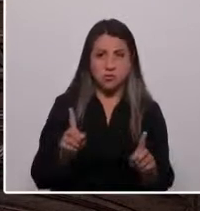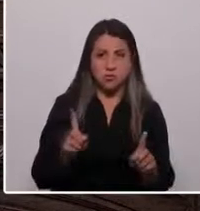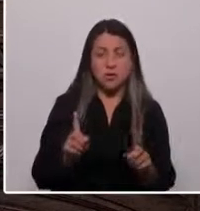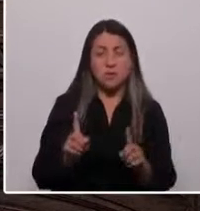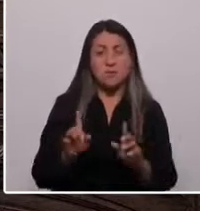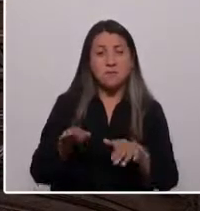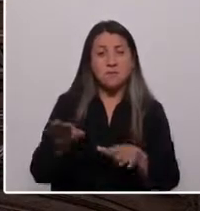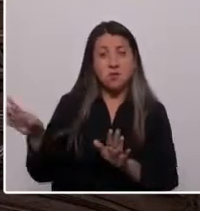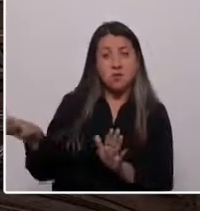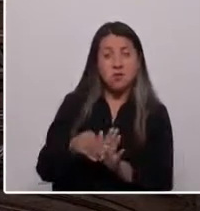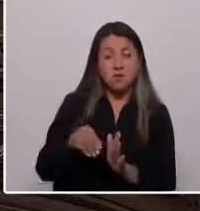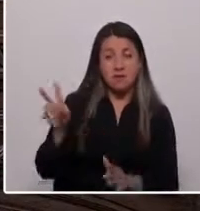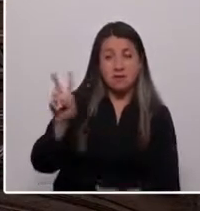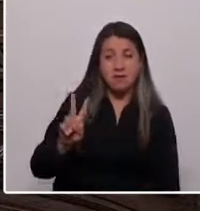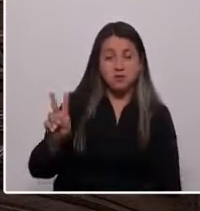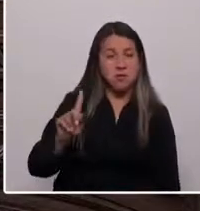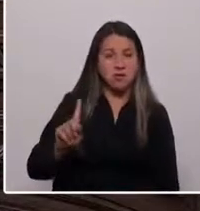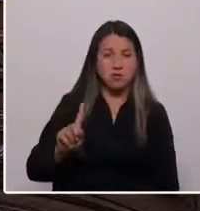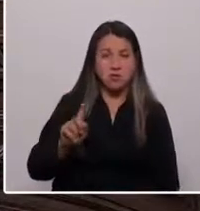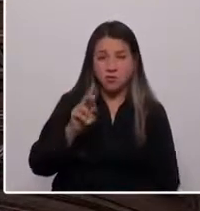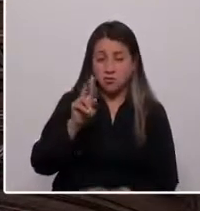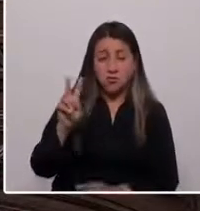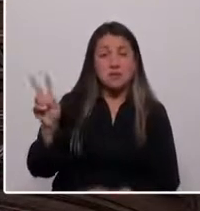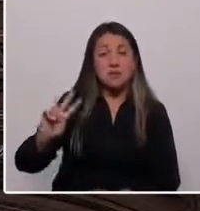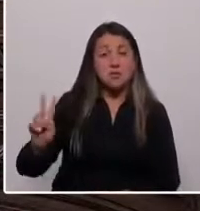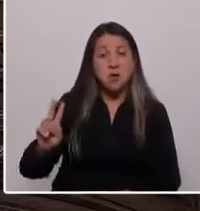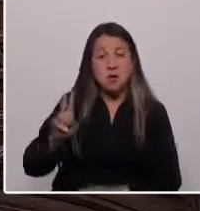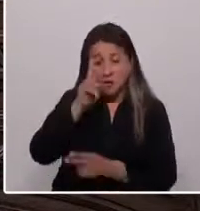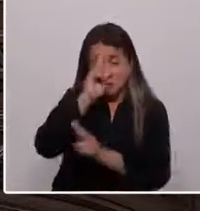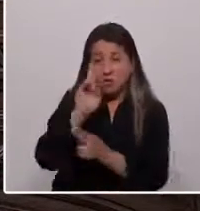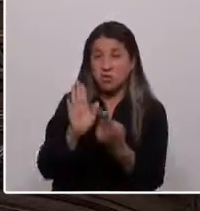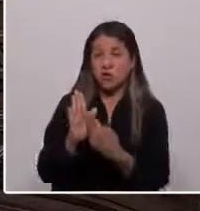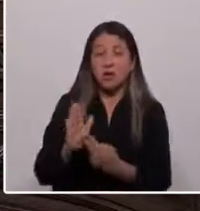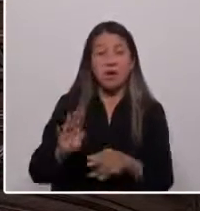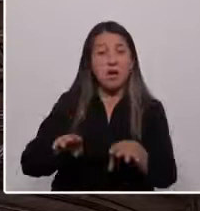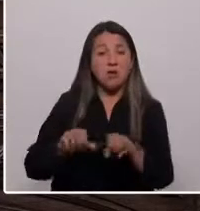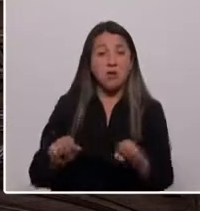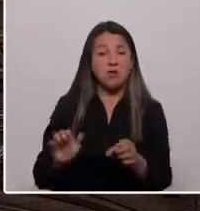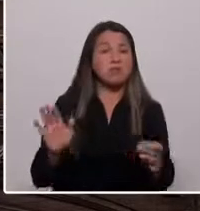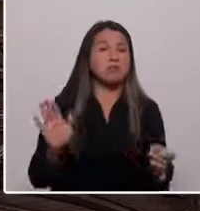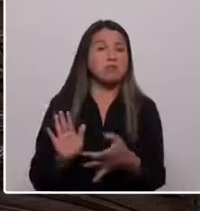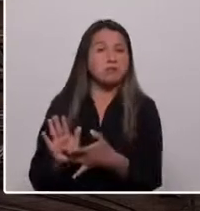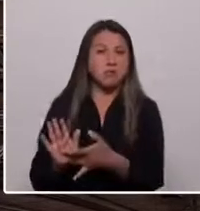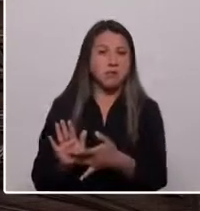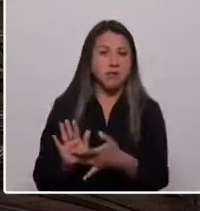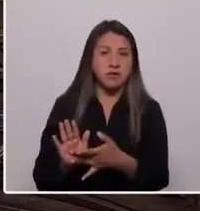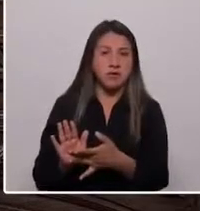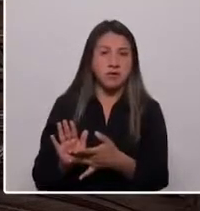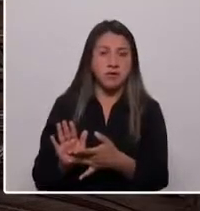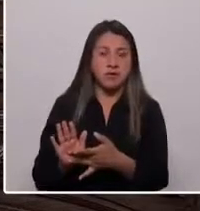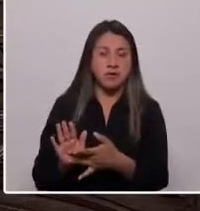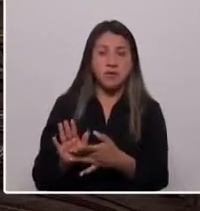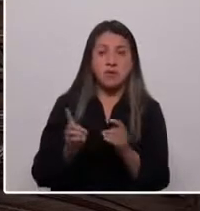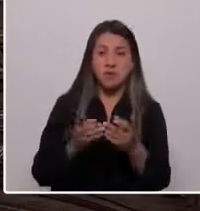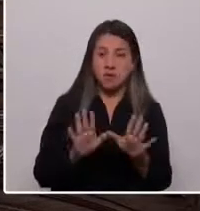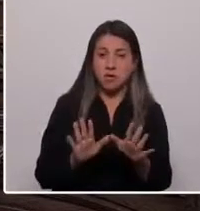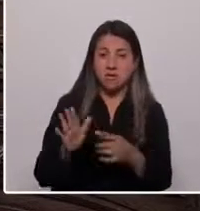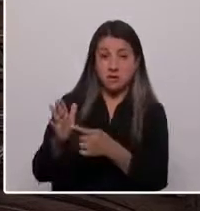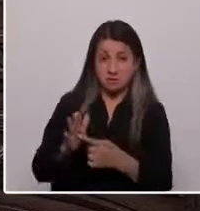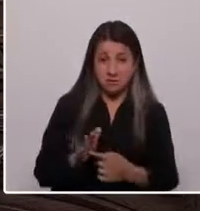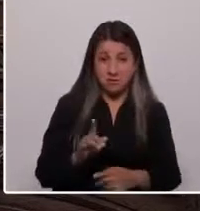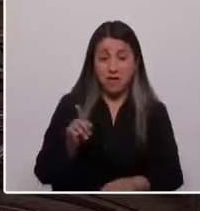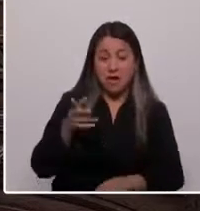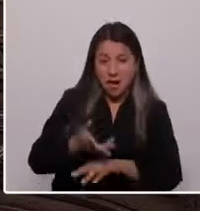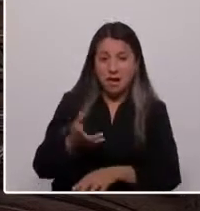donde no se respetaron las reglas los acuerdos ni la democracia el día que la ciudadanía